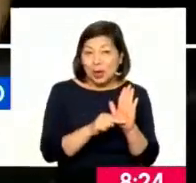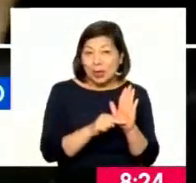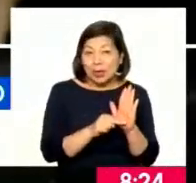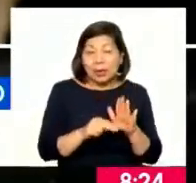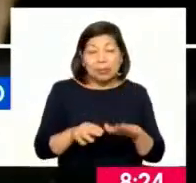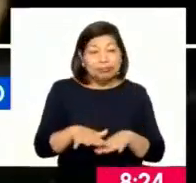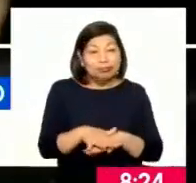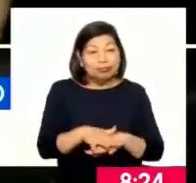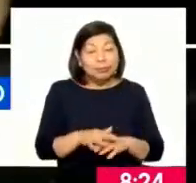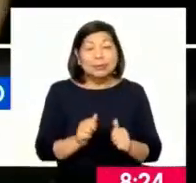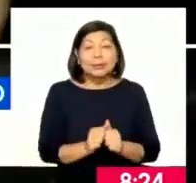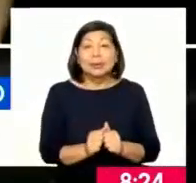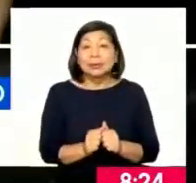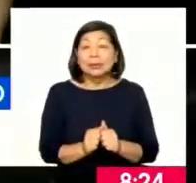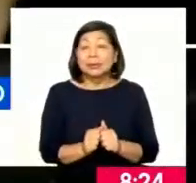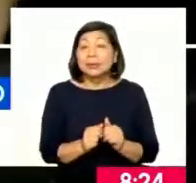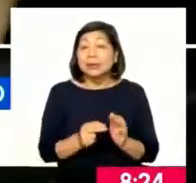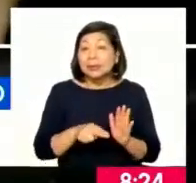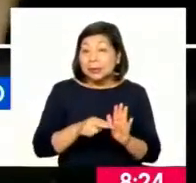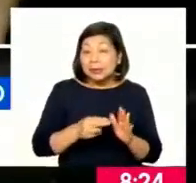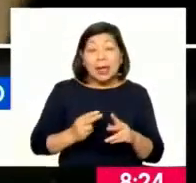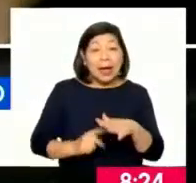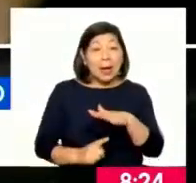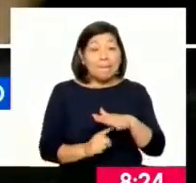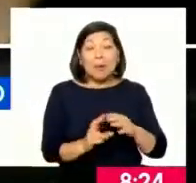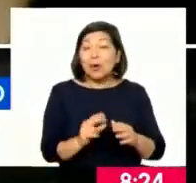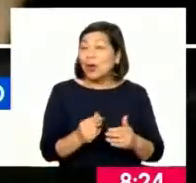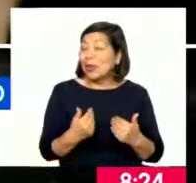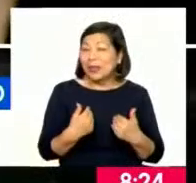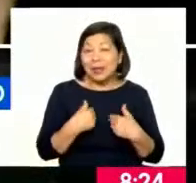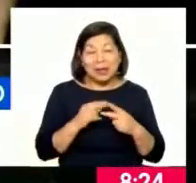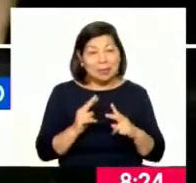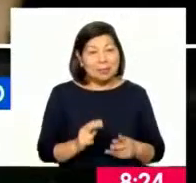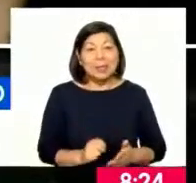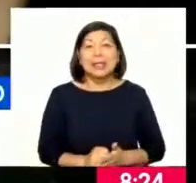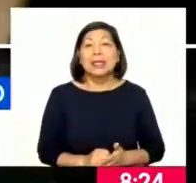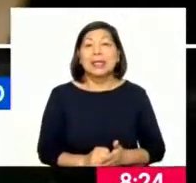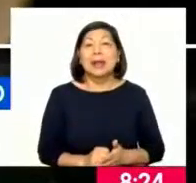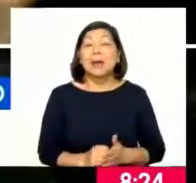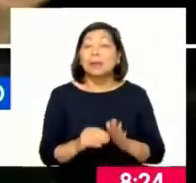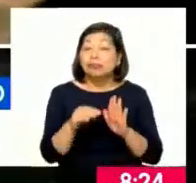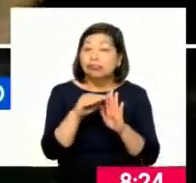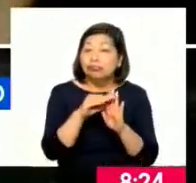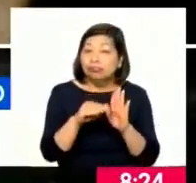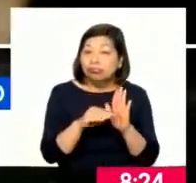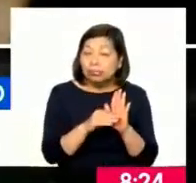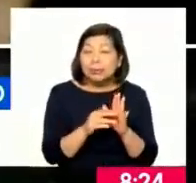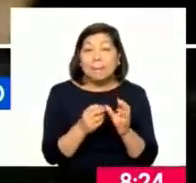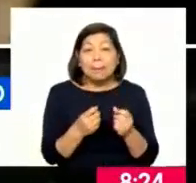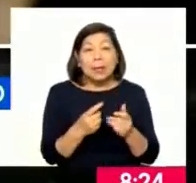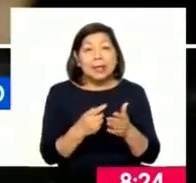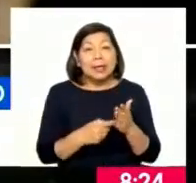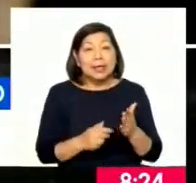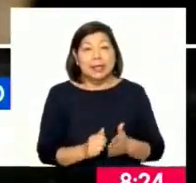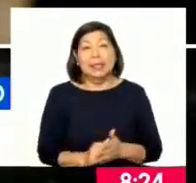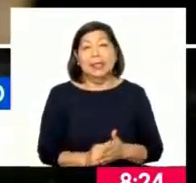plan de contingencia en el marco de los estudios ambientales no contemplan, ¿no?, protocolos específicos,